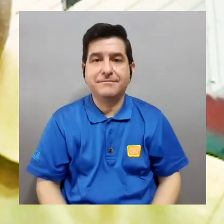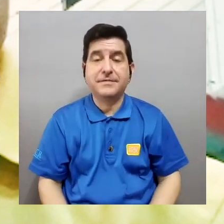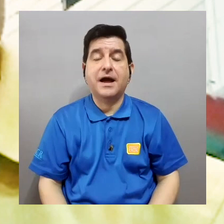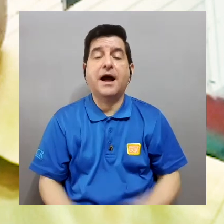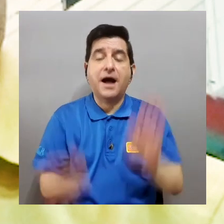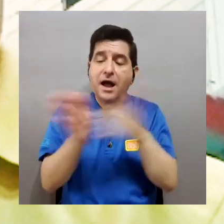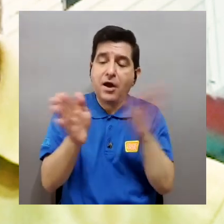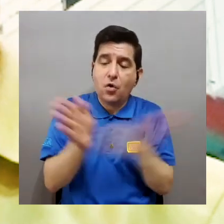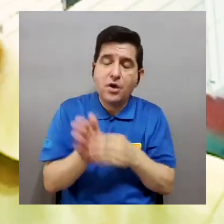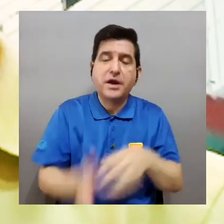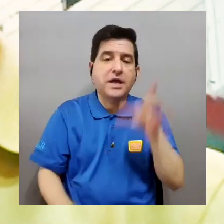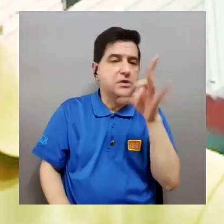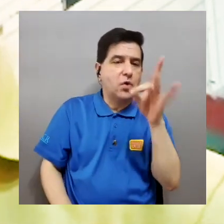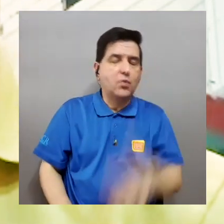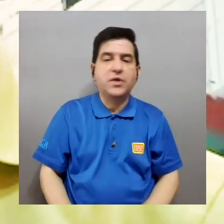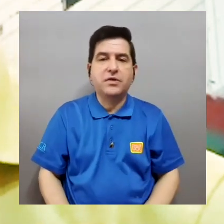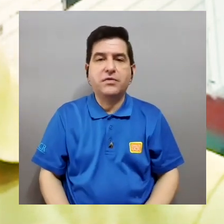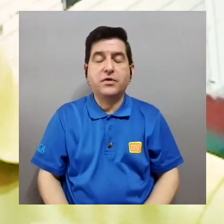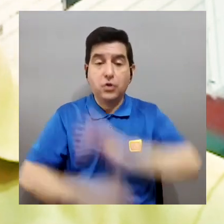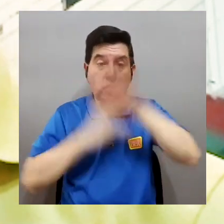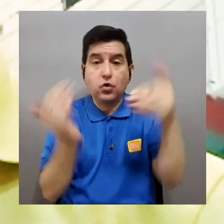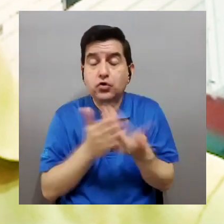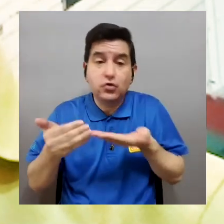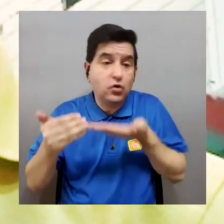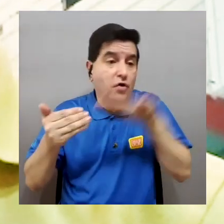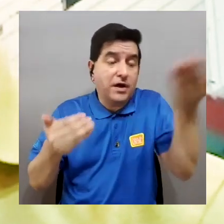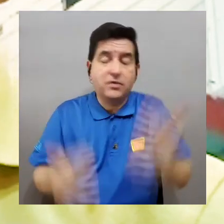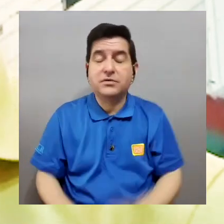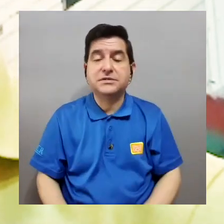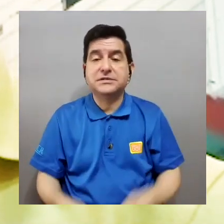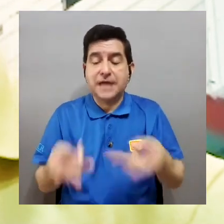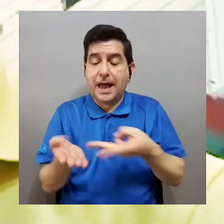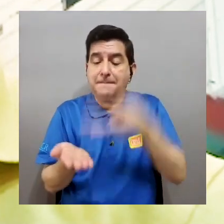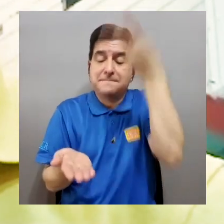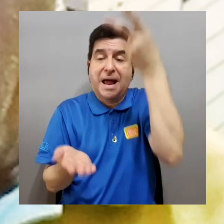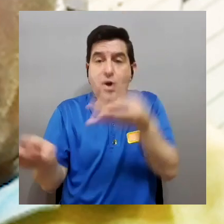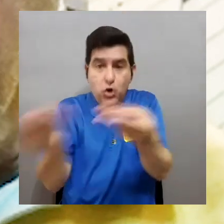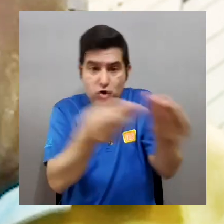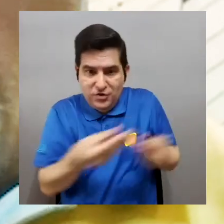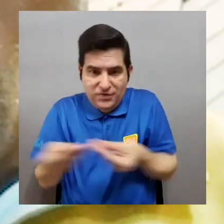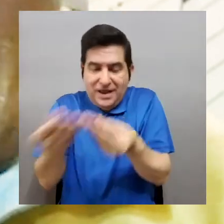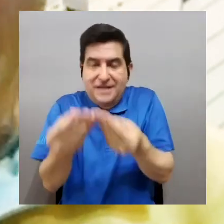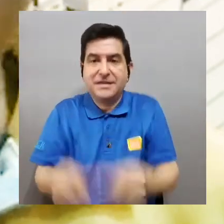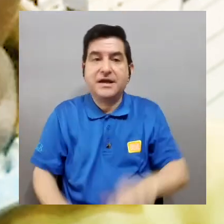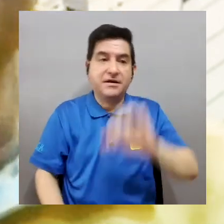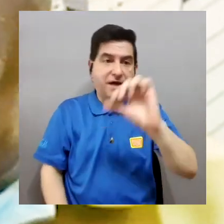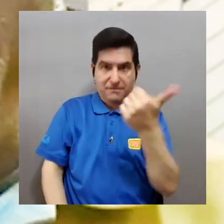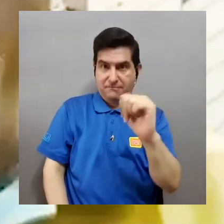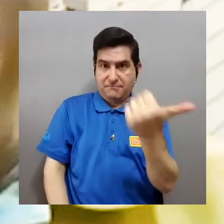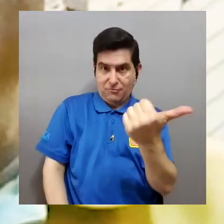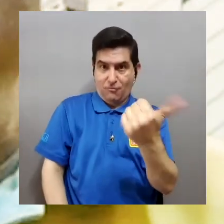el vidrio, la cerámica, cuanto elemento, el valor de la tierra también, y luego lo